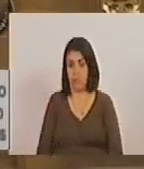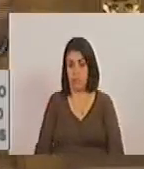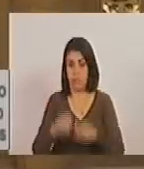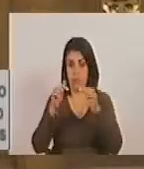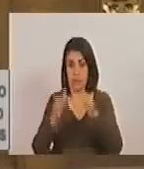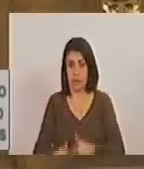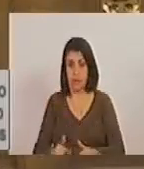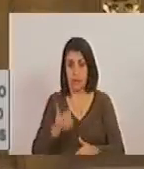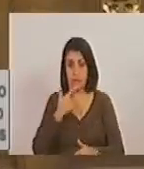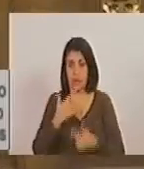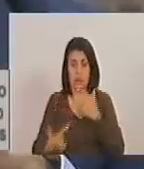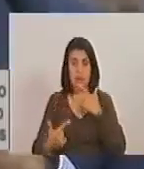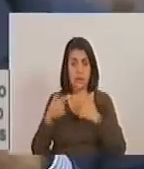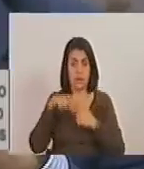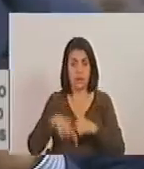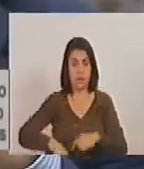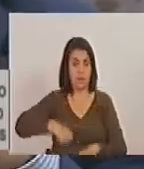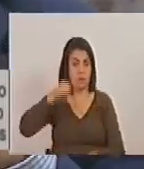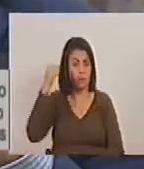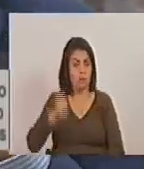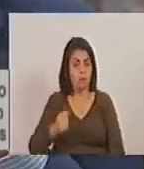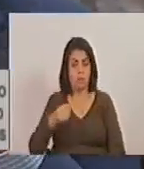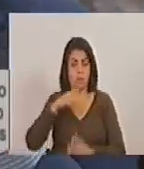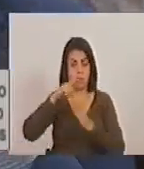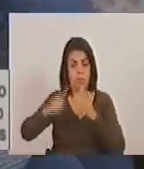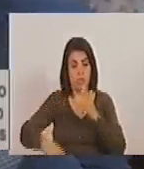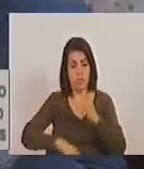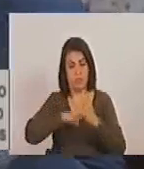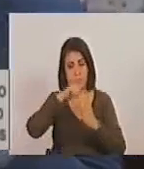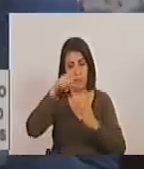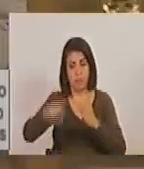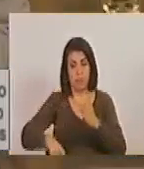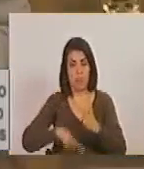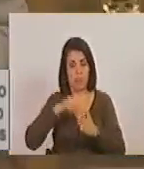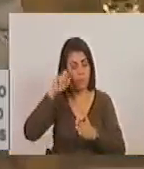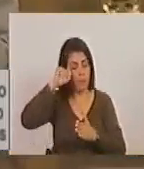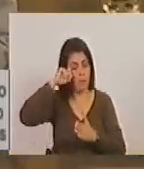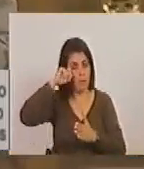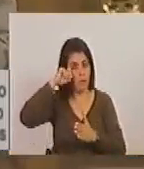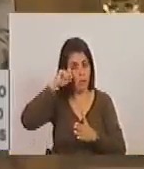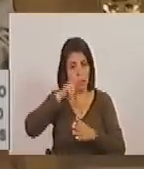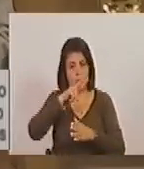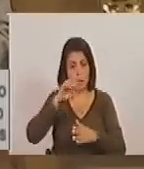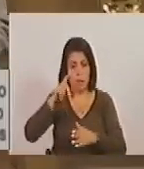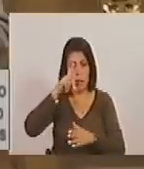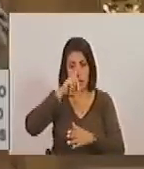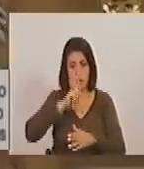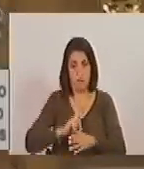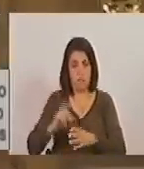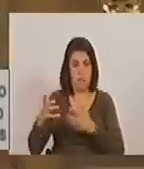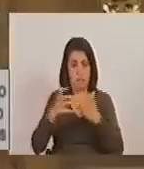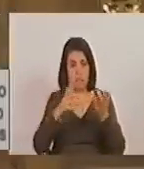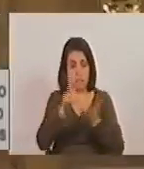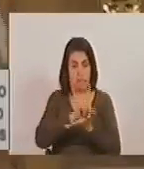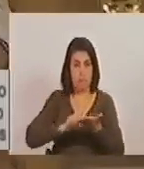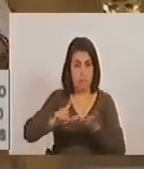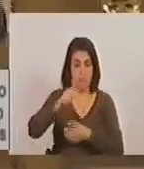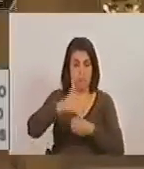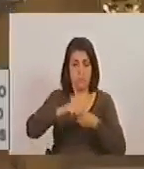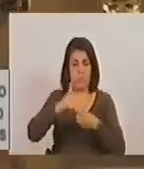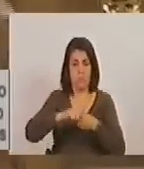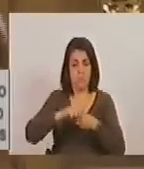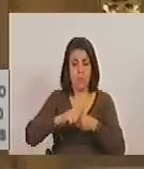este planteamiento de la historia insurgente y en este ciclo que tiene que ver con la conmemoración del bicentenario de la Batalla del Lago de Maracaibo,